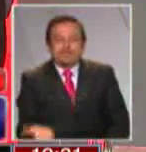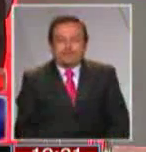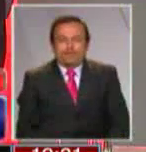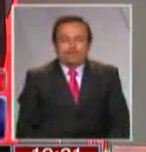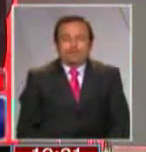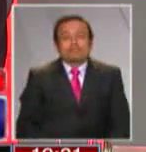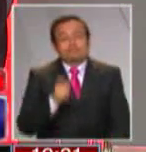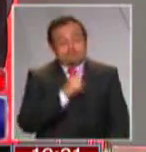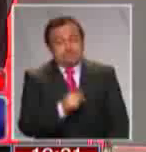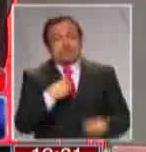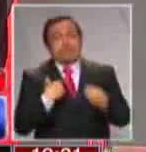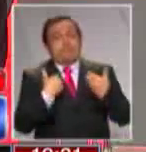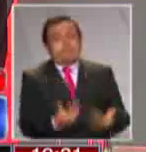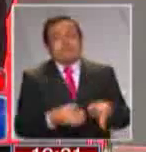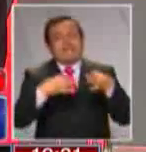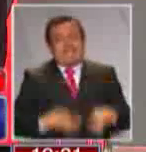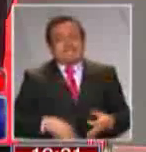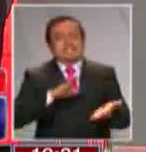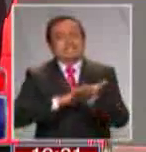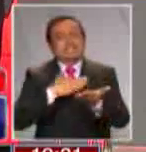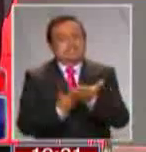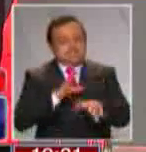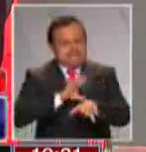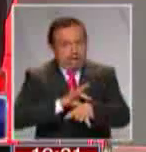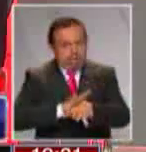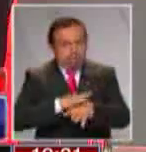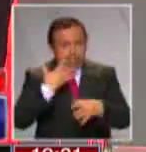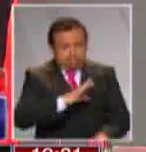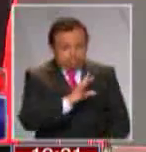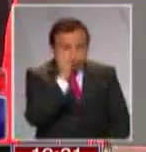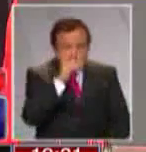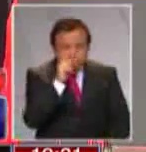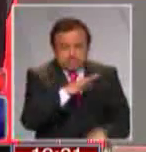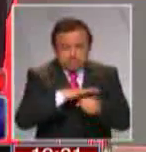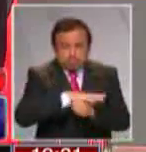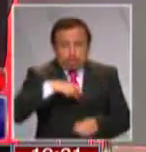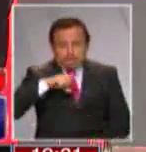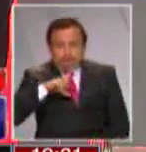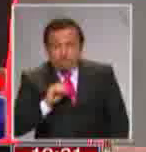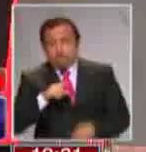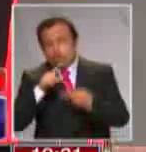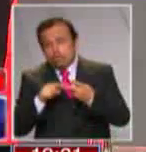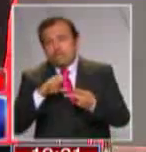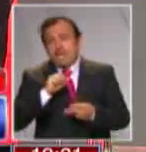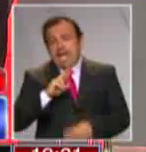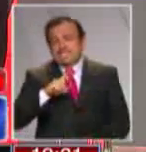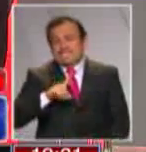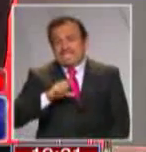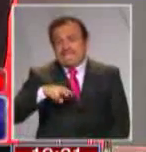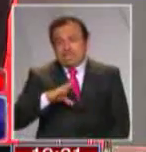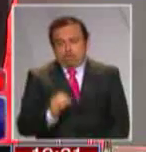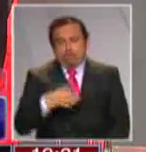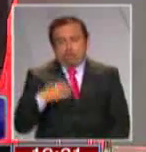todo, garantizar la salud. Una vez identificado, tanto en el caso del plomo como en el arsénico, se está trabajando con